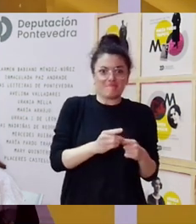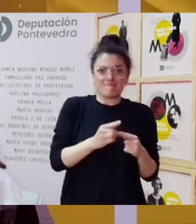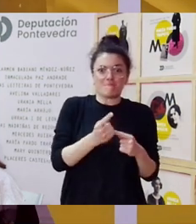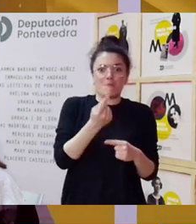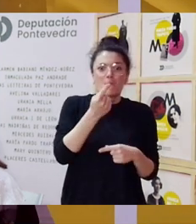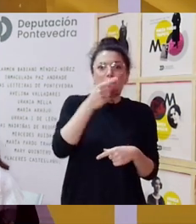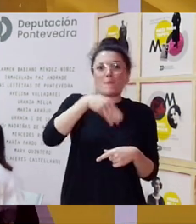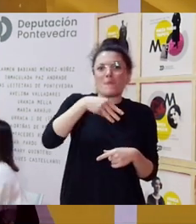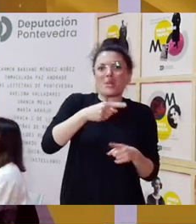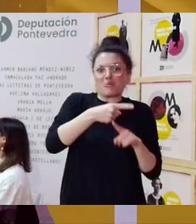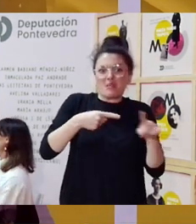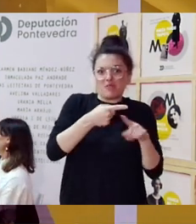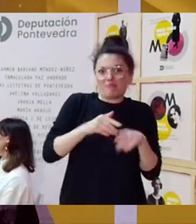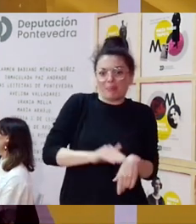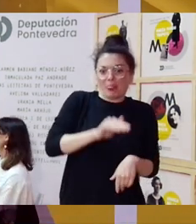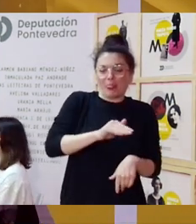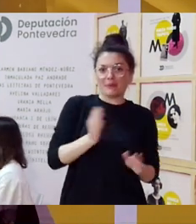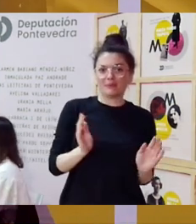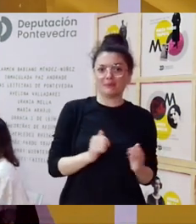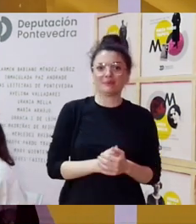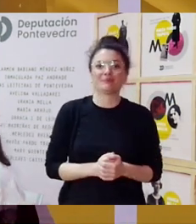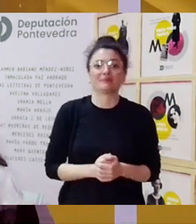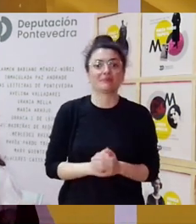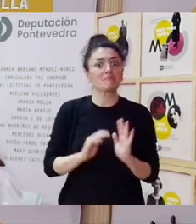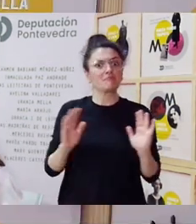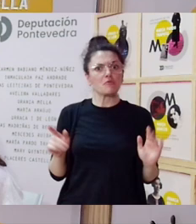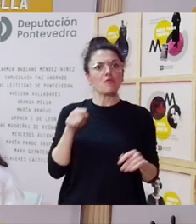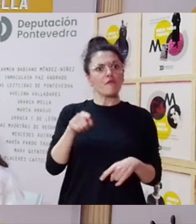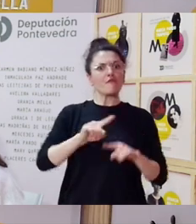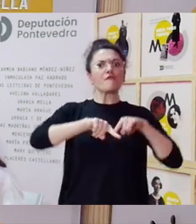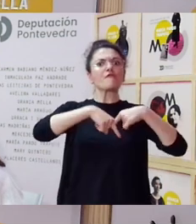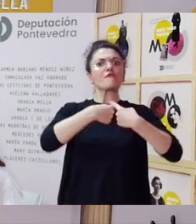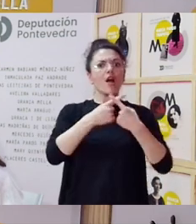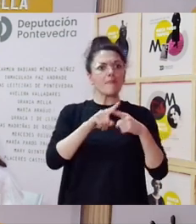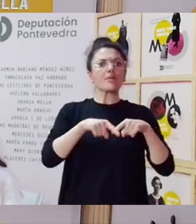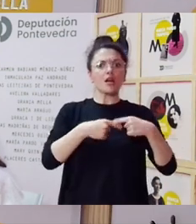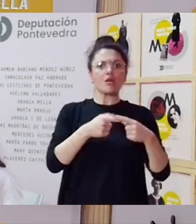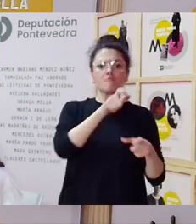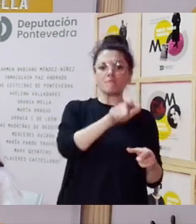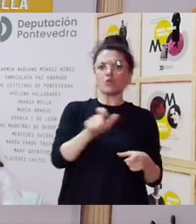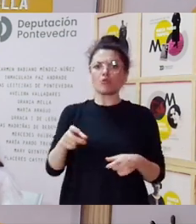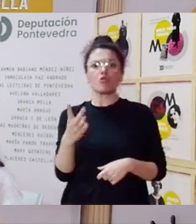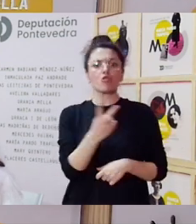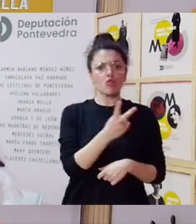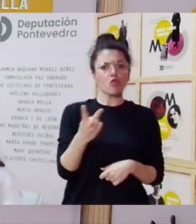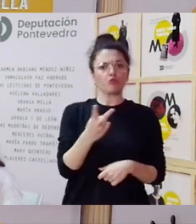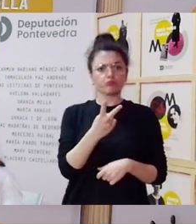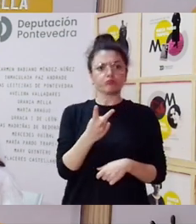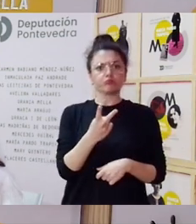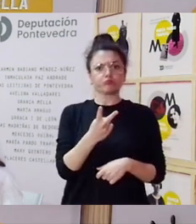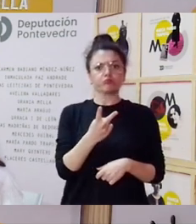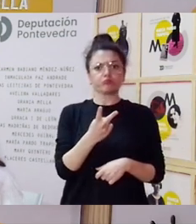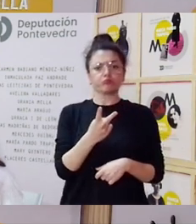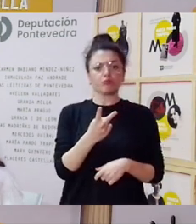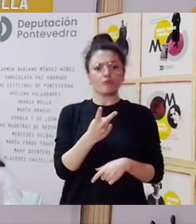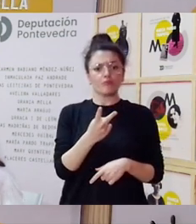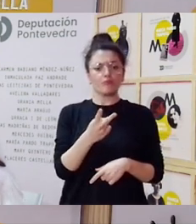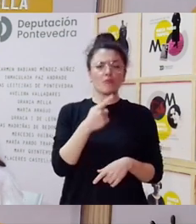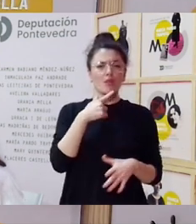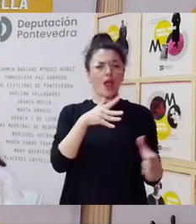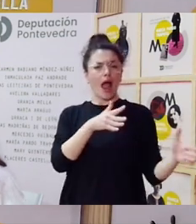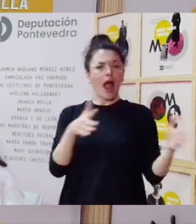medio. Sí. E bueno, e construíron unha familia dúas persoas moi implicadas no